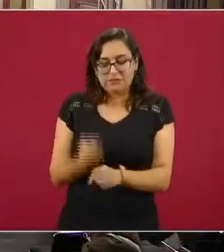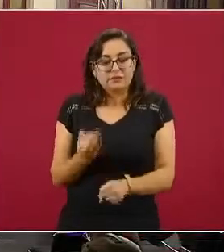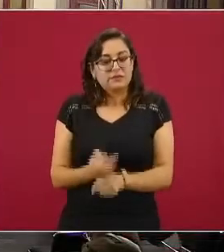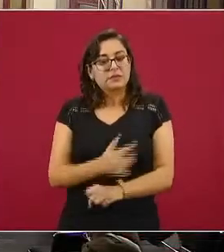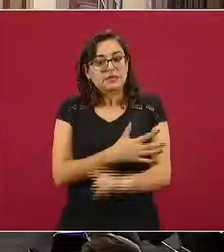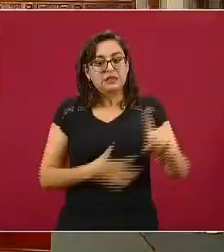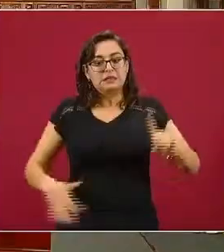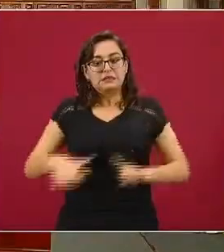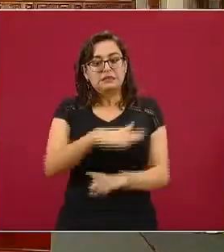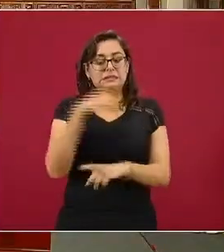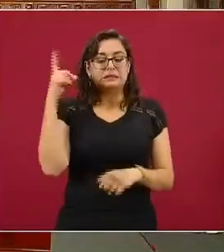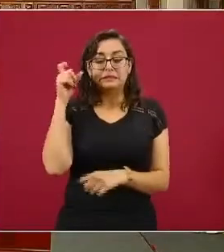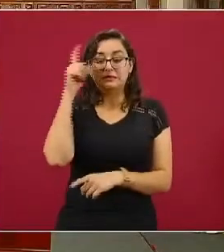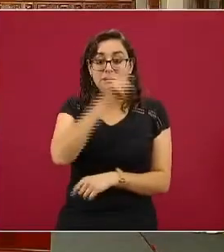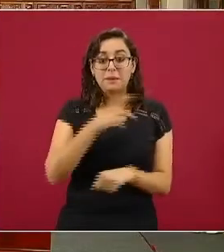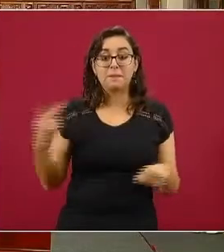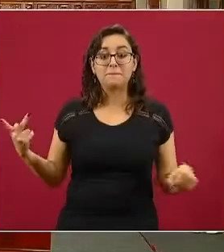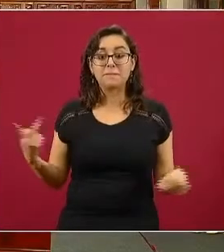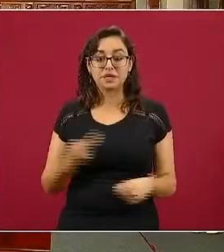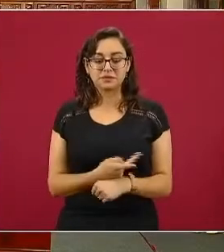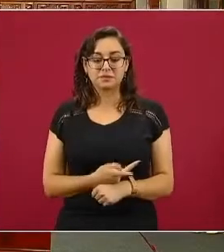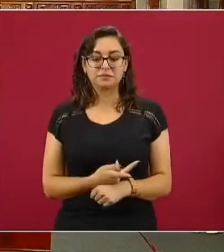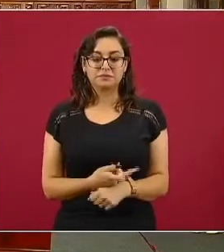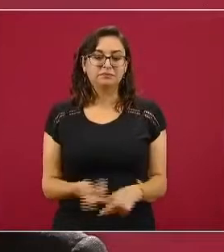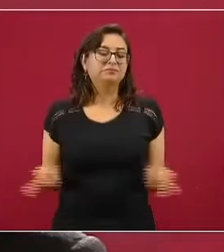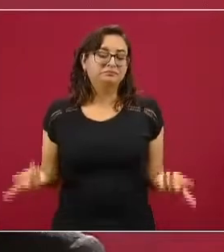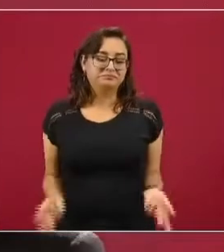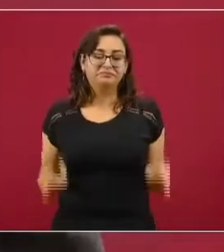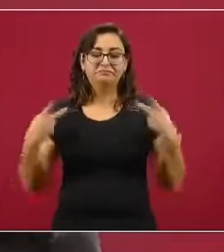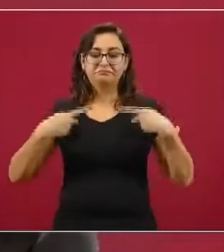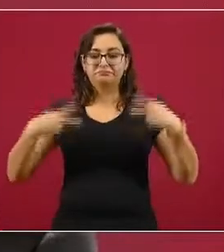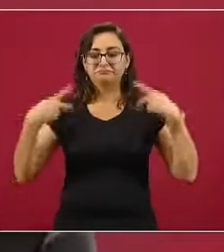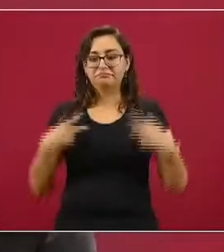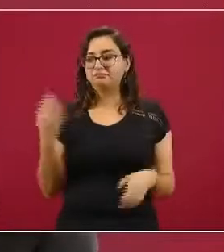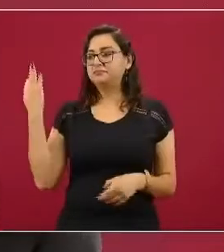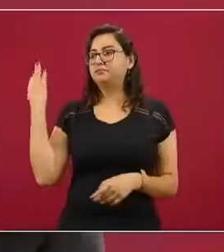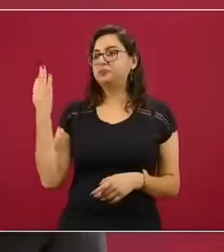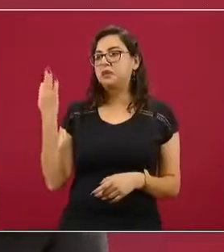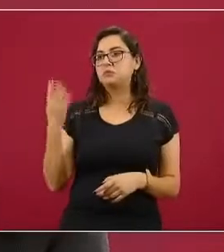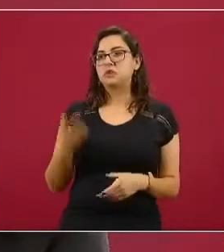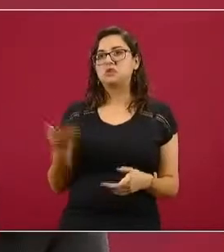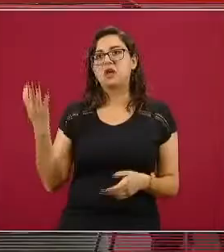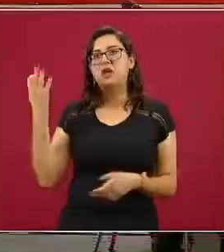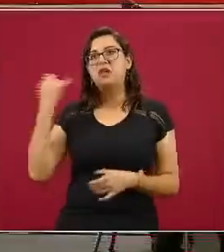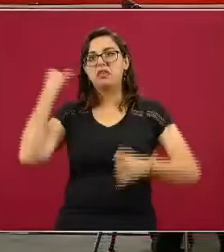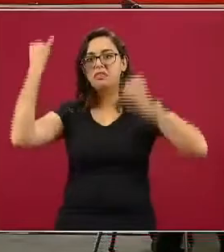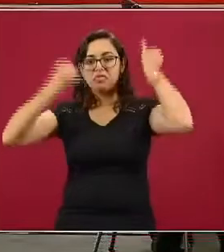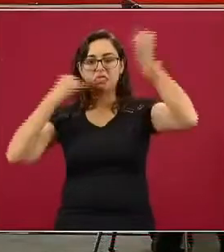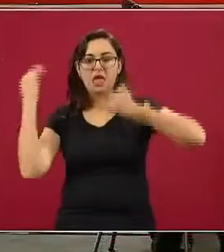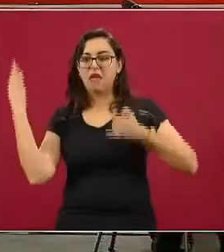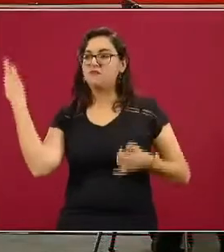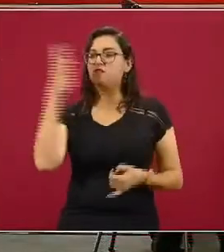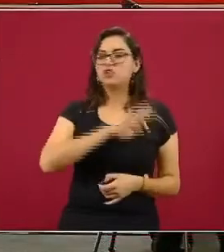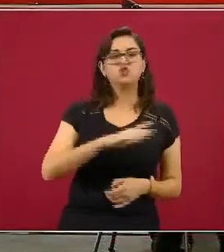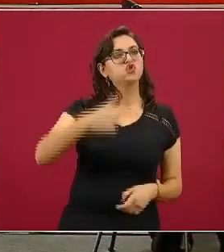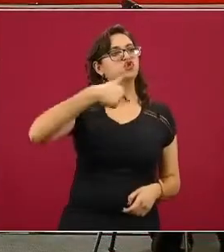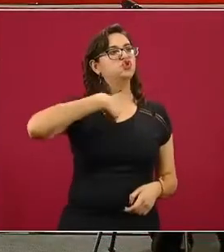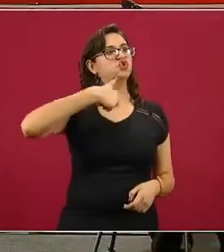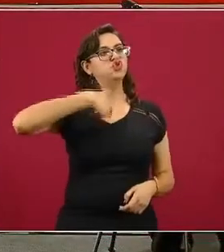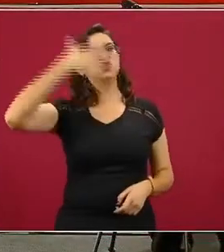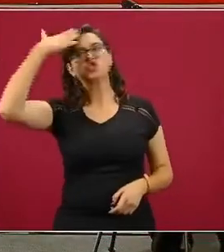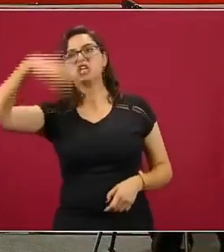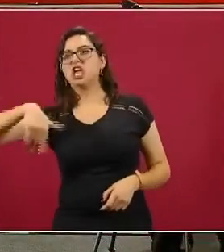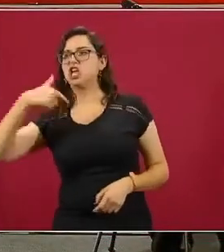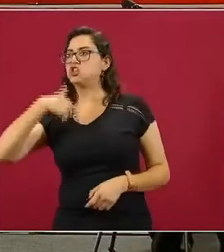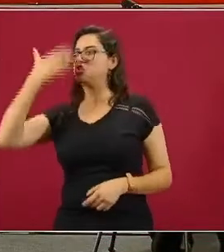pueden surgir falsos profetas, como decía un cantante. Entonces, puede ser el que dice, yo tengo la fórmula